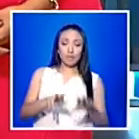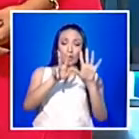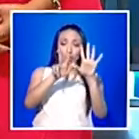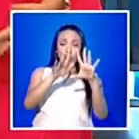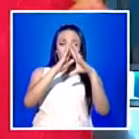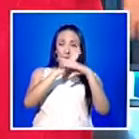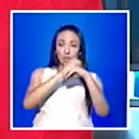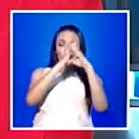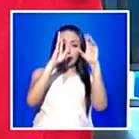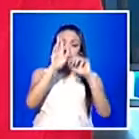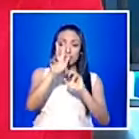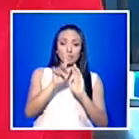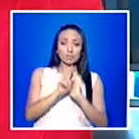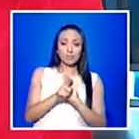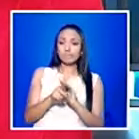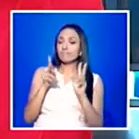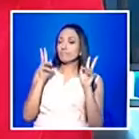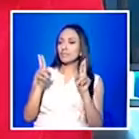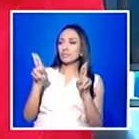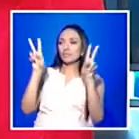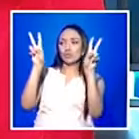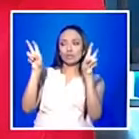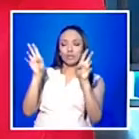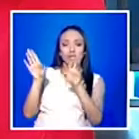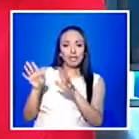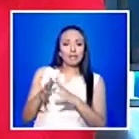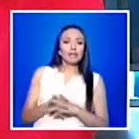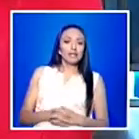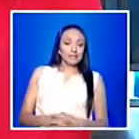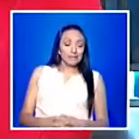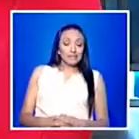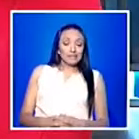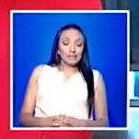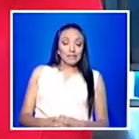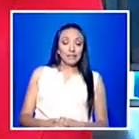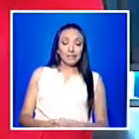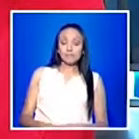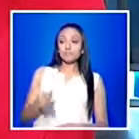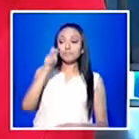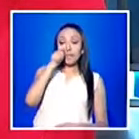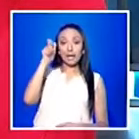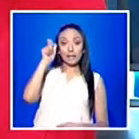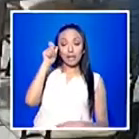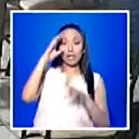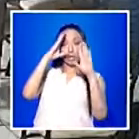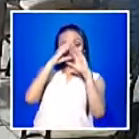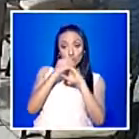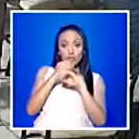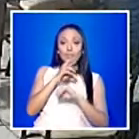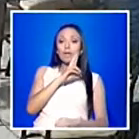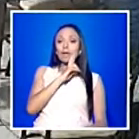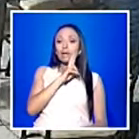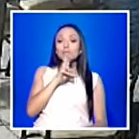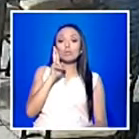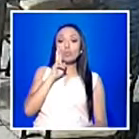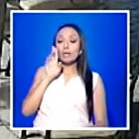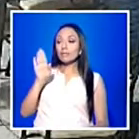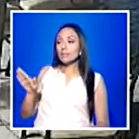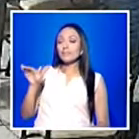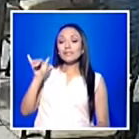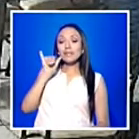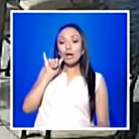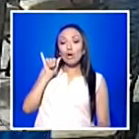8:03 a.m. y tenemos que seguir lamentablemente hablando de inseguridad. 3 personas asaltaron anoche a un cliente de un restaurante, pero en Sangolquí.